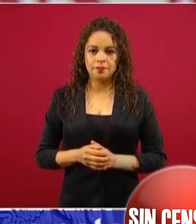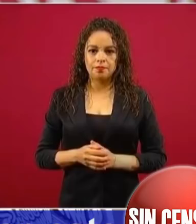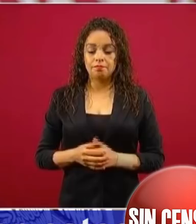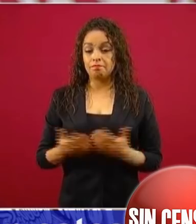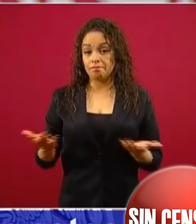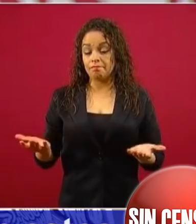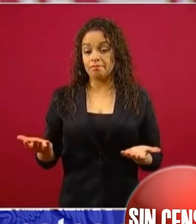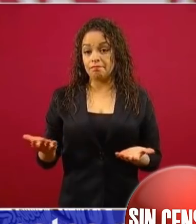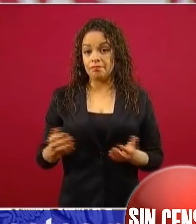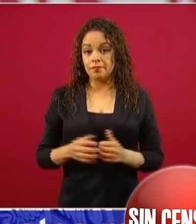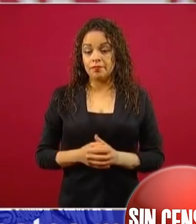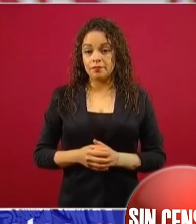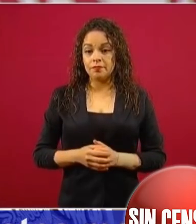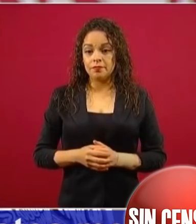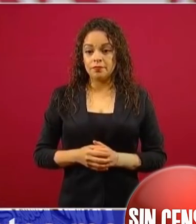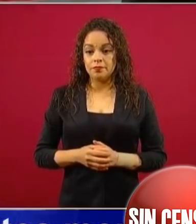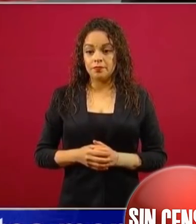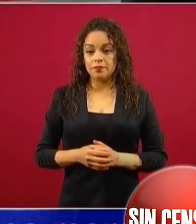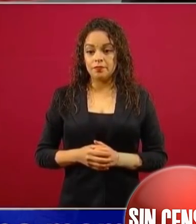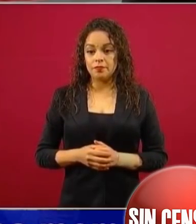Estamos como